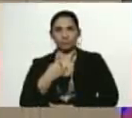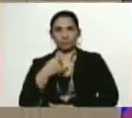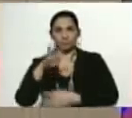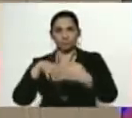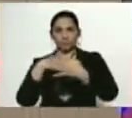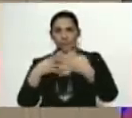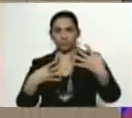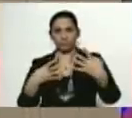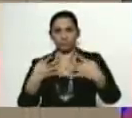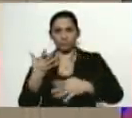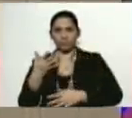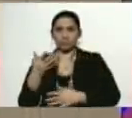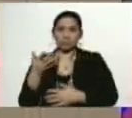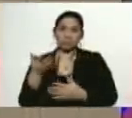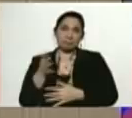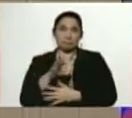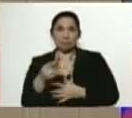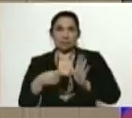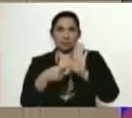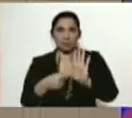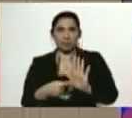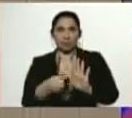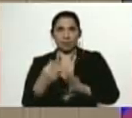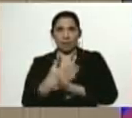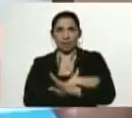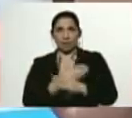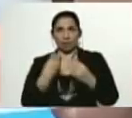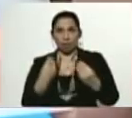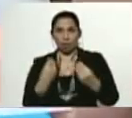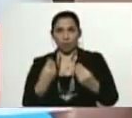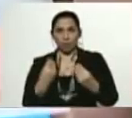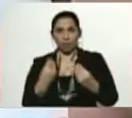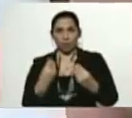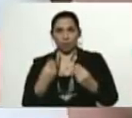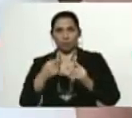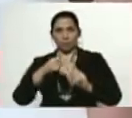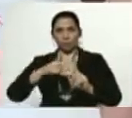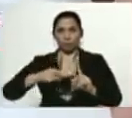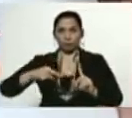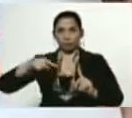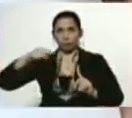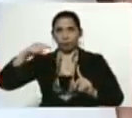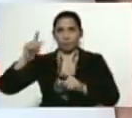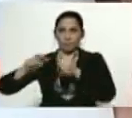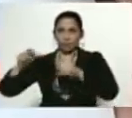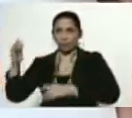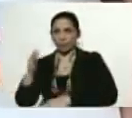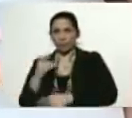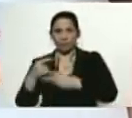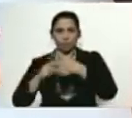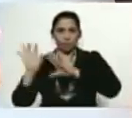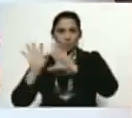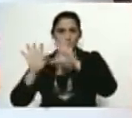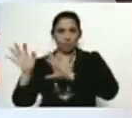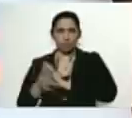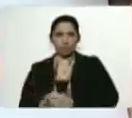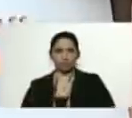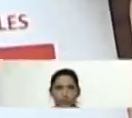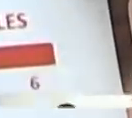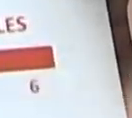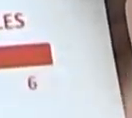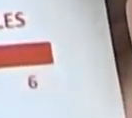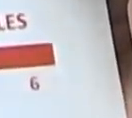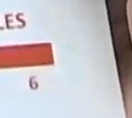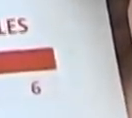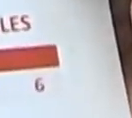medio artesanal que les mostramos antes, cómo en la curva de connacionales que traen infección de Colombia, de Brasil,